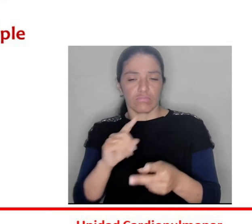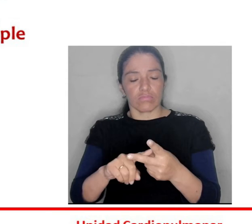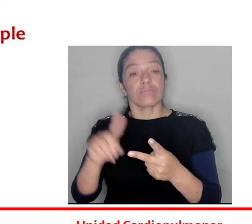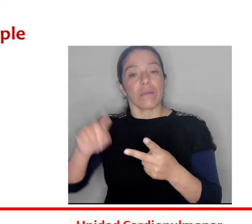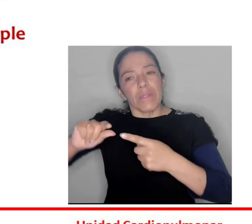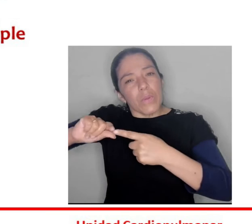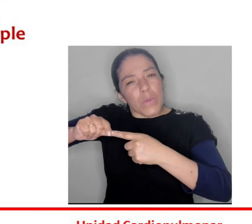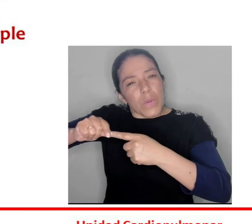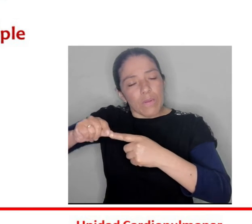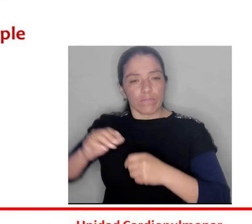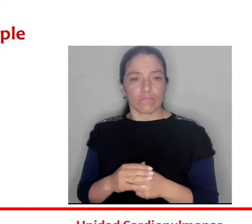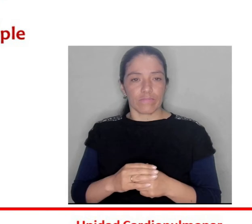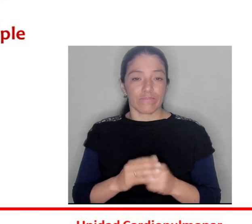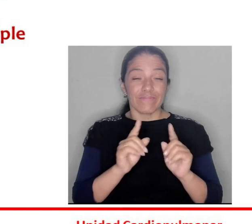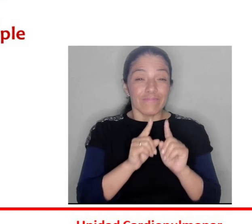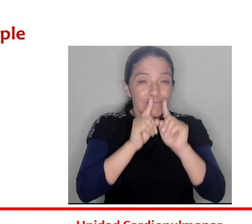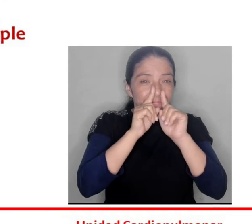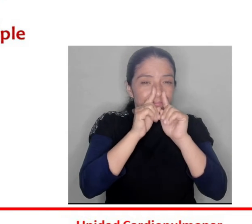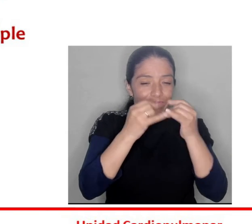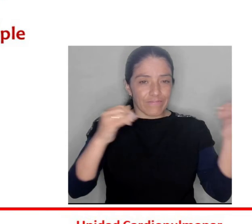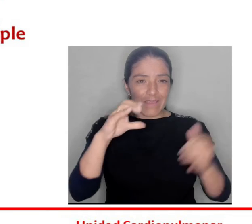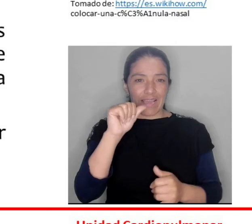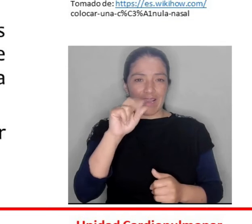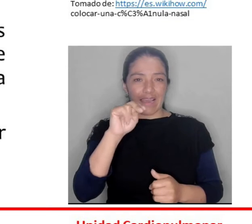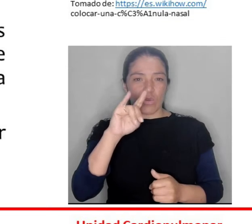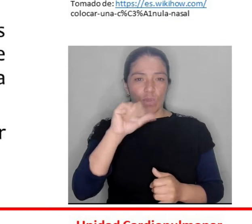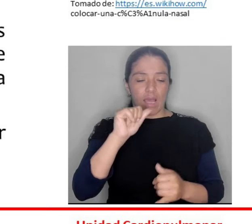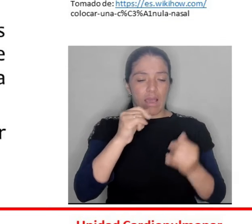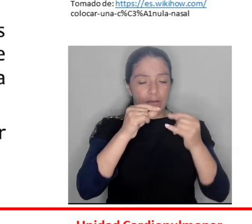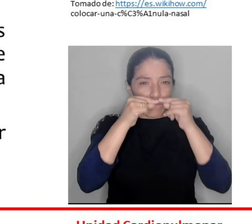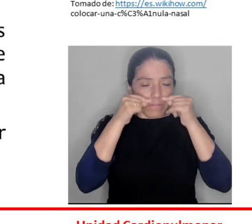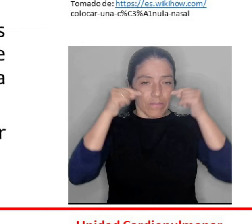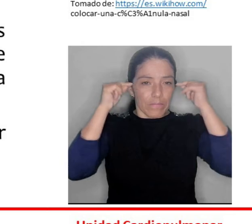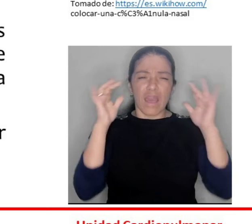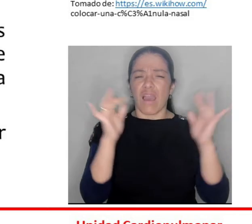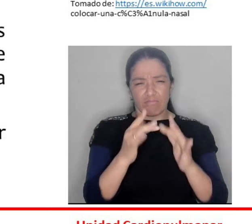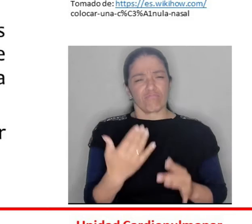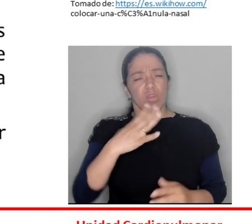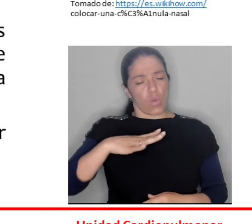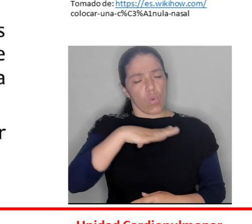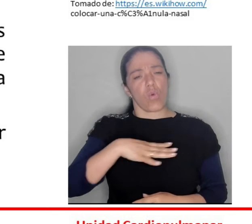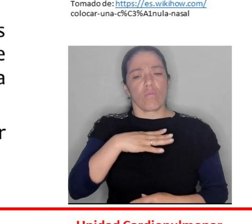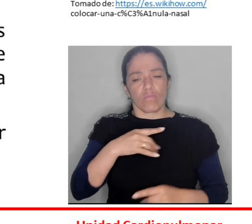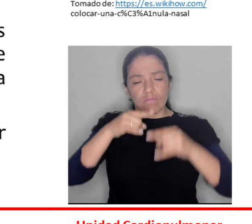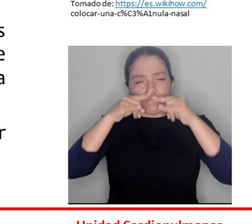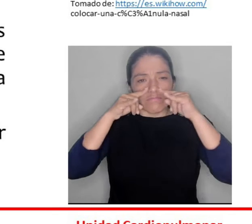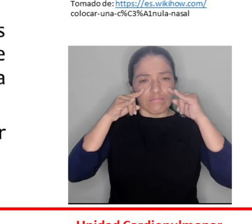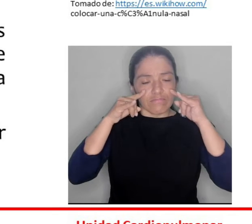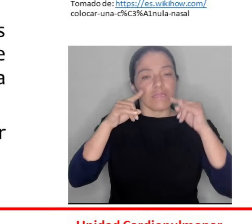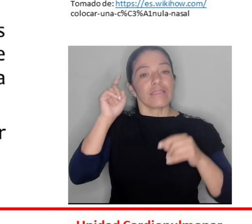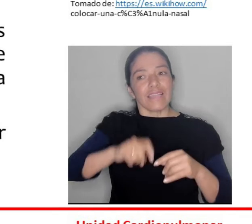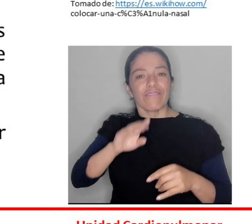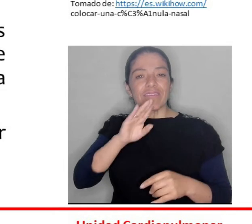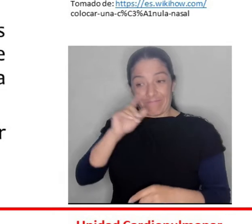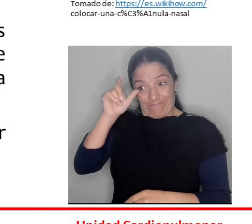desechable, el Racor o también conocido como Niple. Cánula nasal. La cánula nasal es el accesorio más